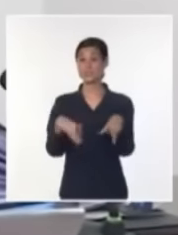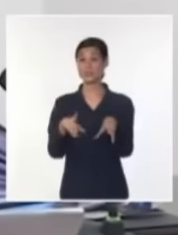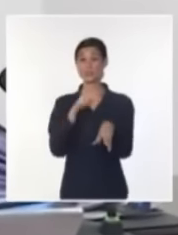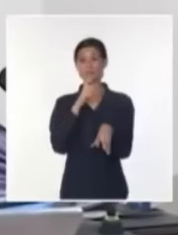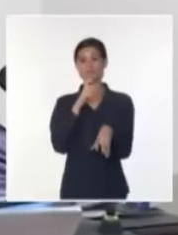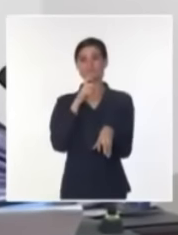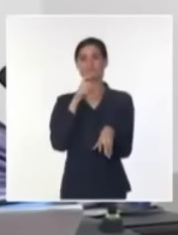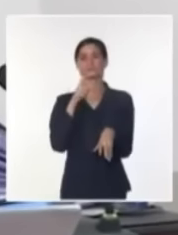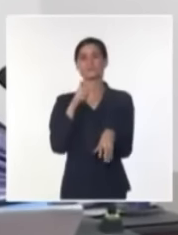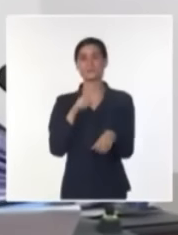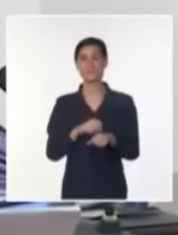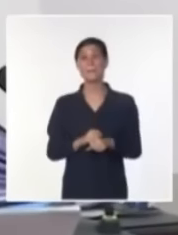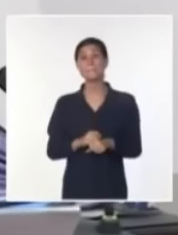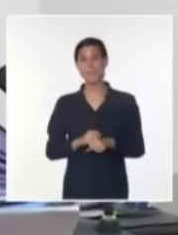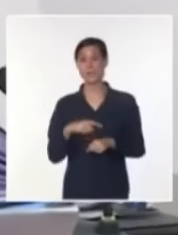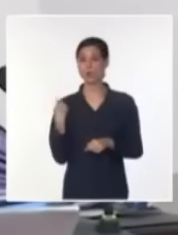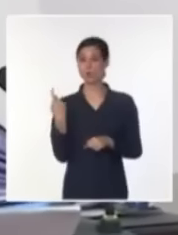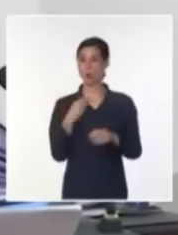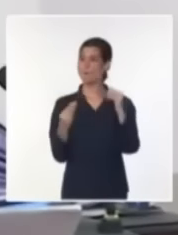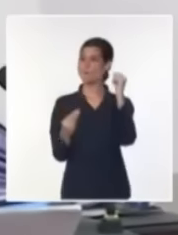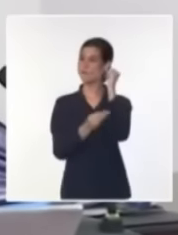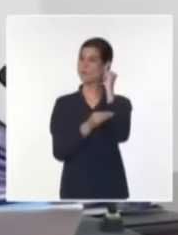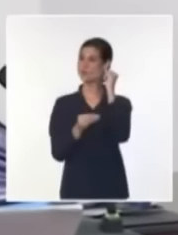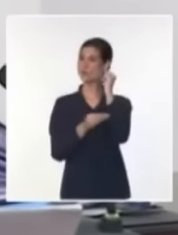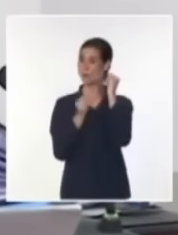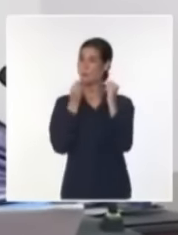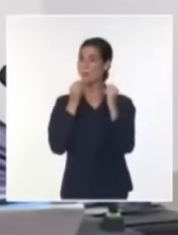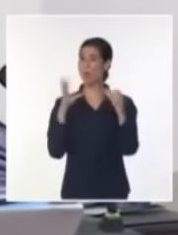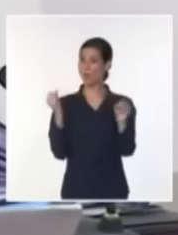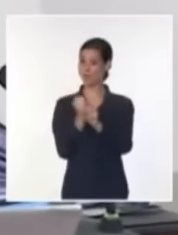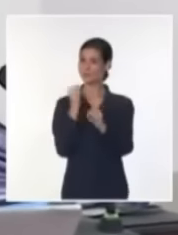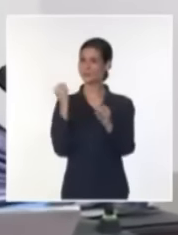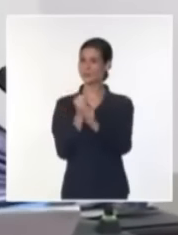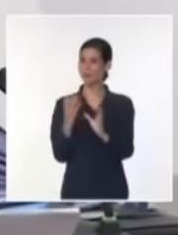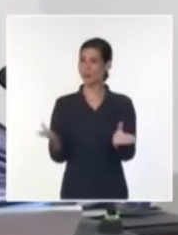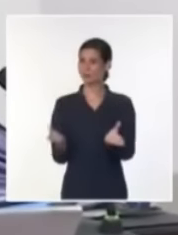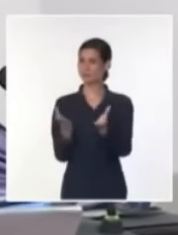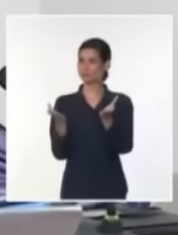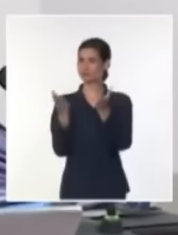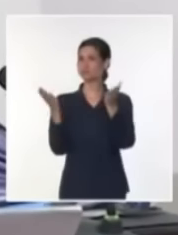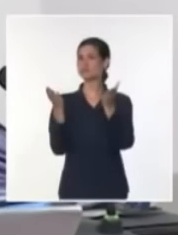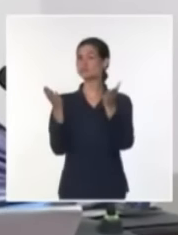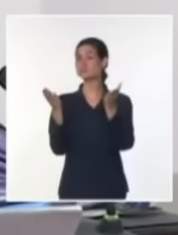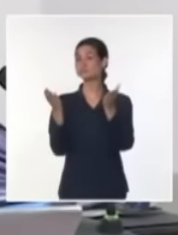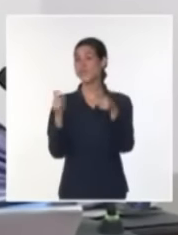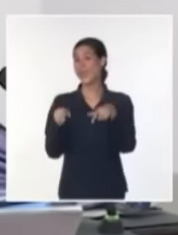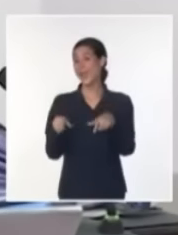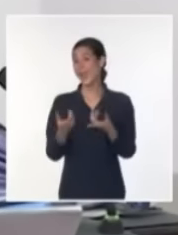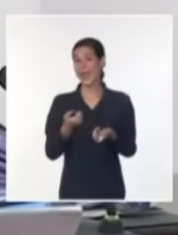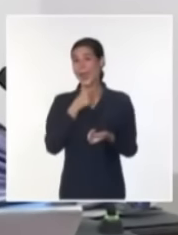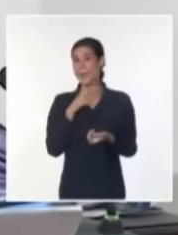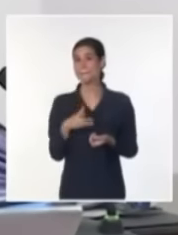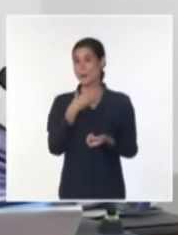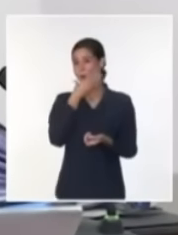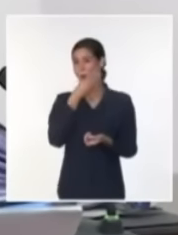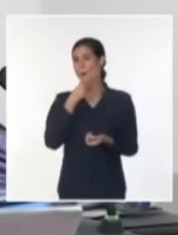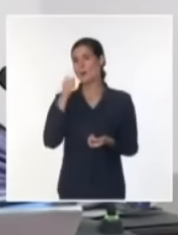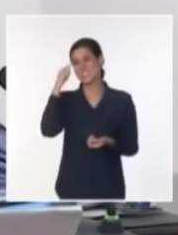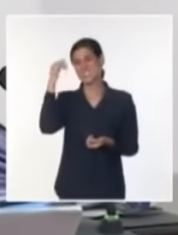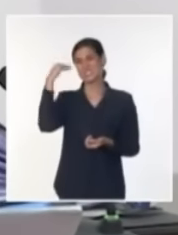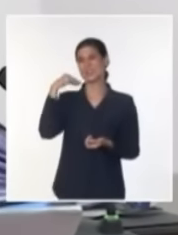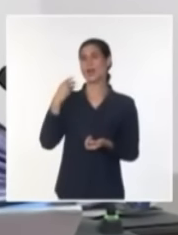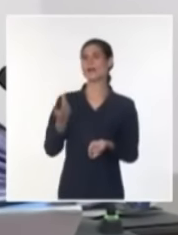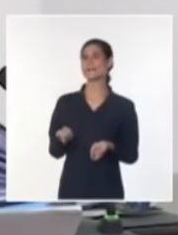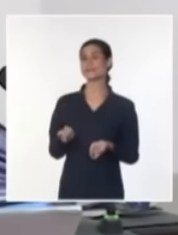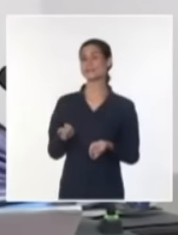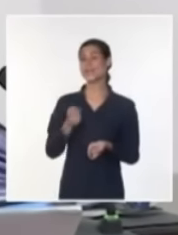forman, fortalecen. Y los que vivamos tiempos difíciles como estos, entre ellos ustedes, y salgamos adelante de